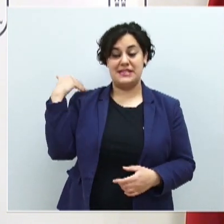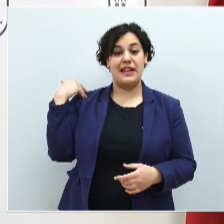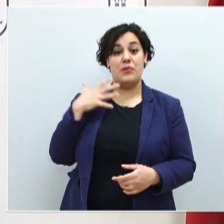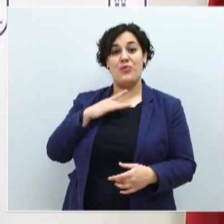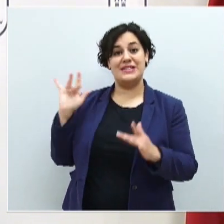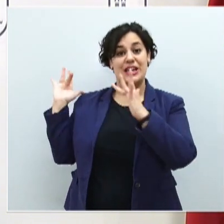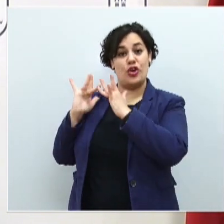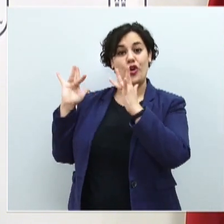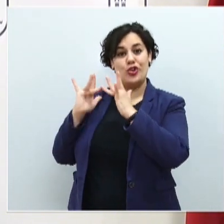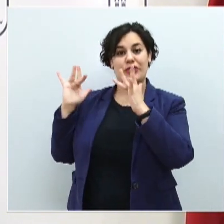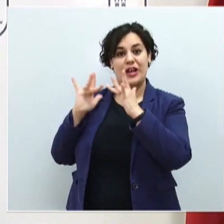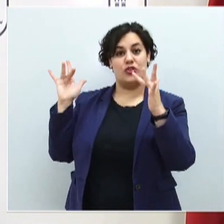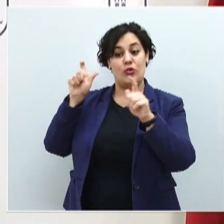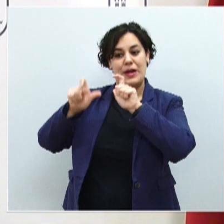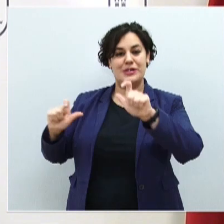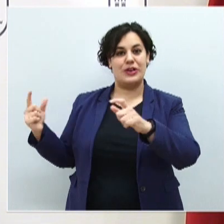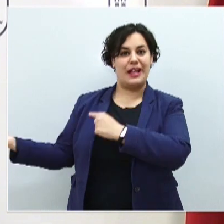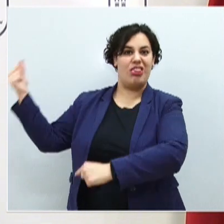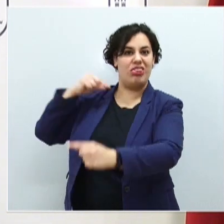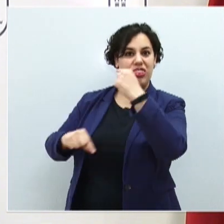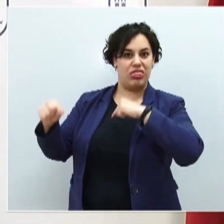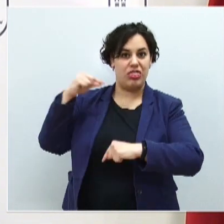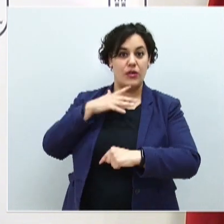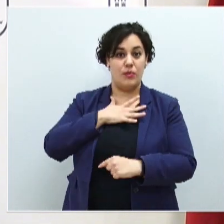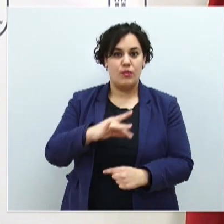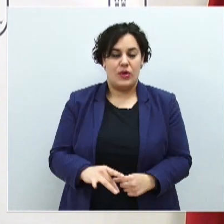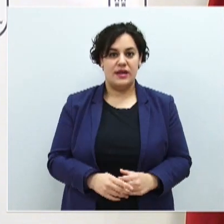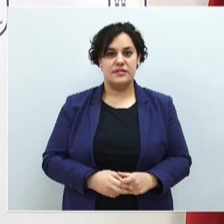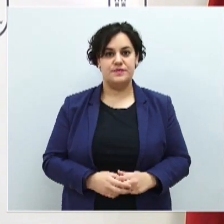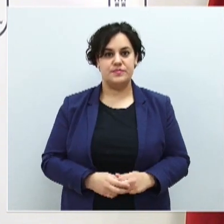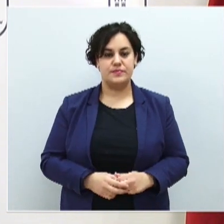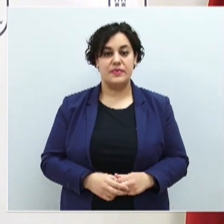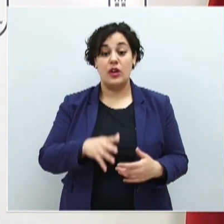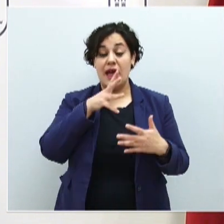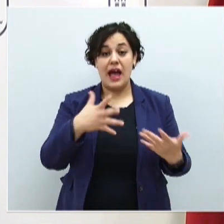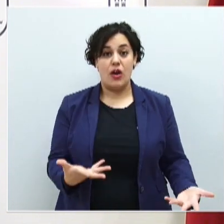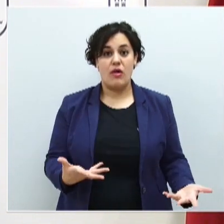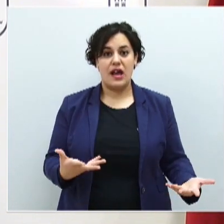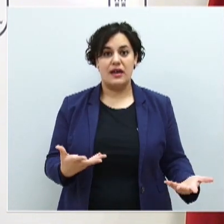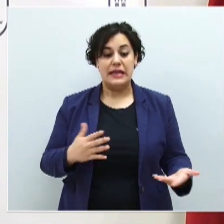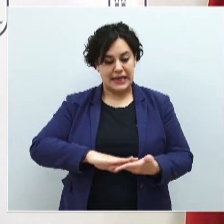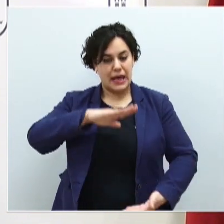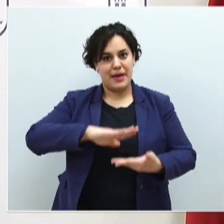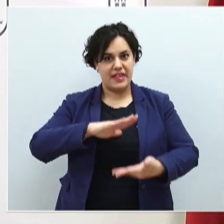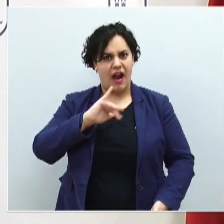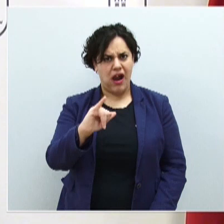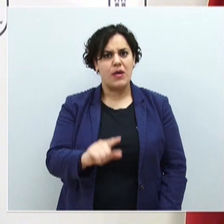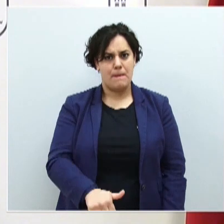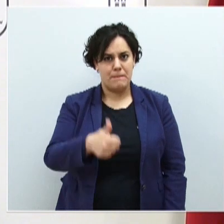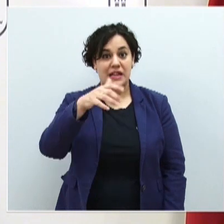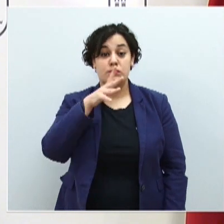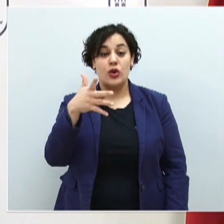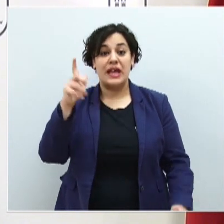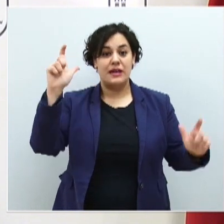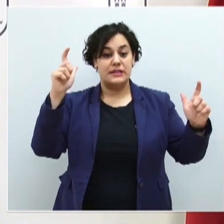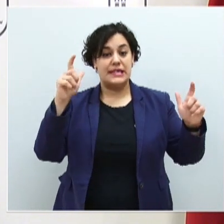alguna persona que le transmitió el virus. Entonces, ahora que tenemos más capacidad, porque tenemos menos casos, en las